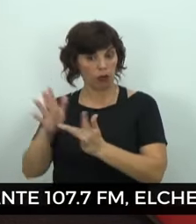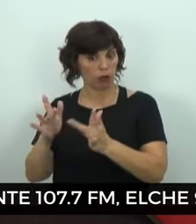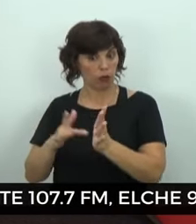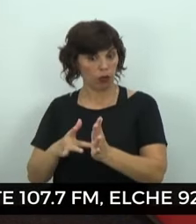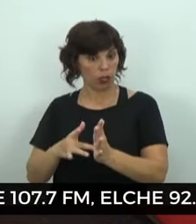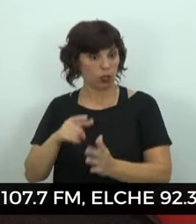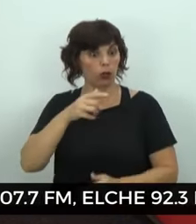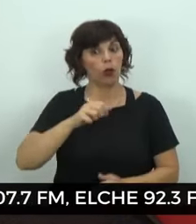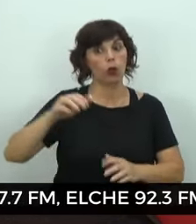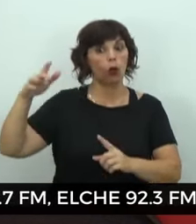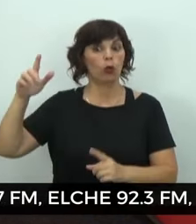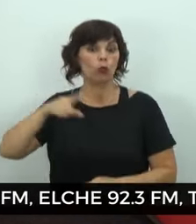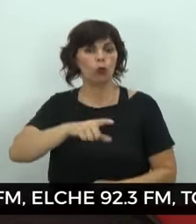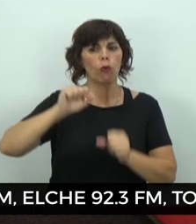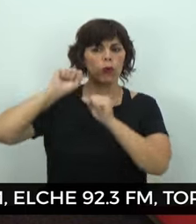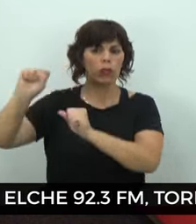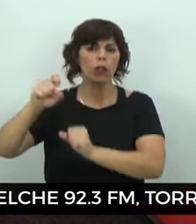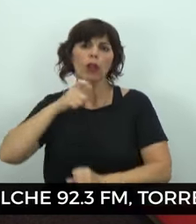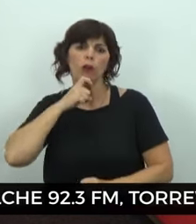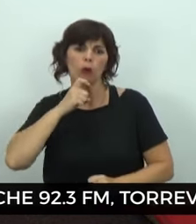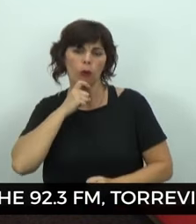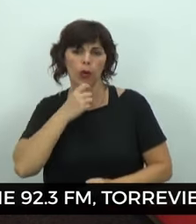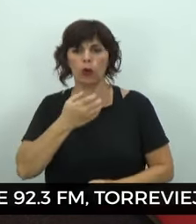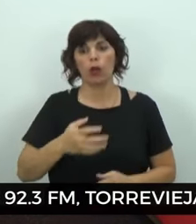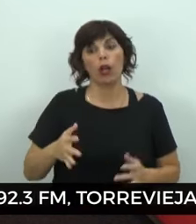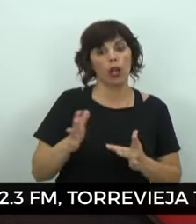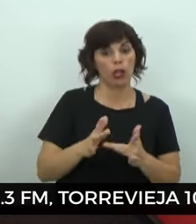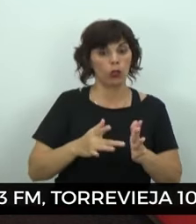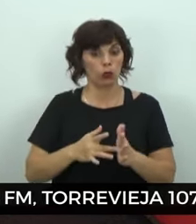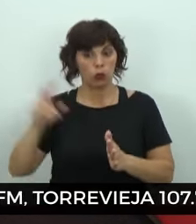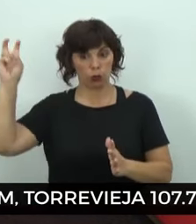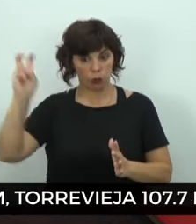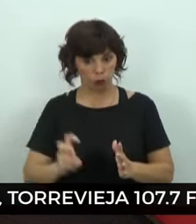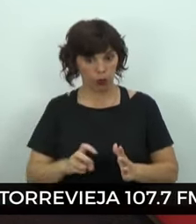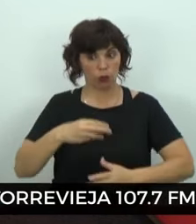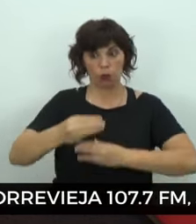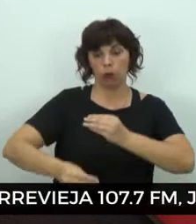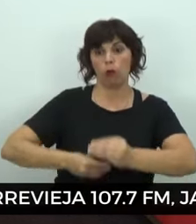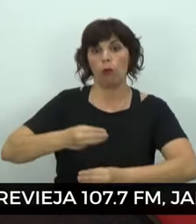menospreciar su obra, su venida, su sacrificio.